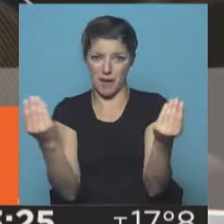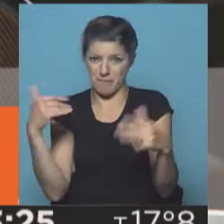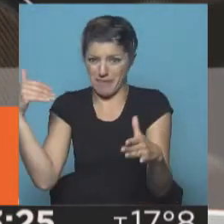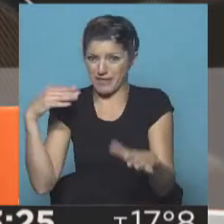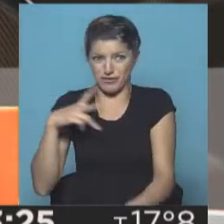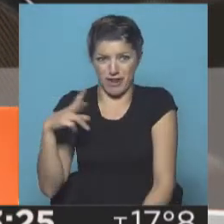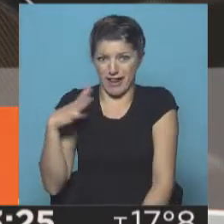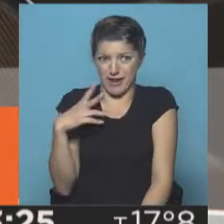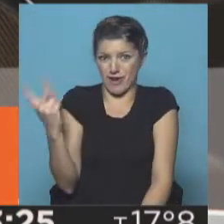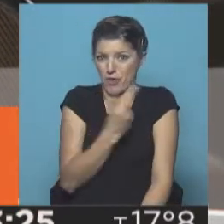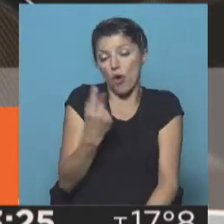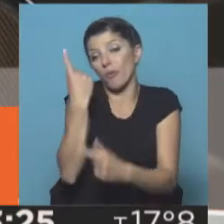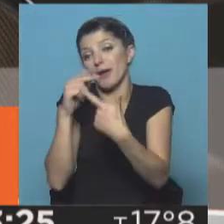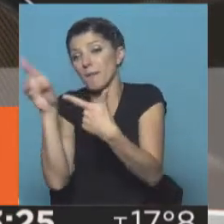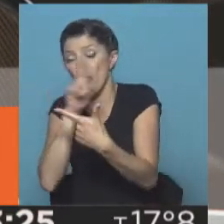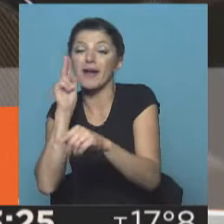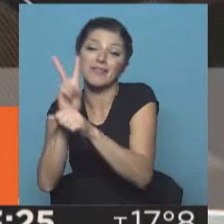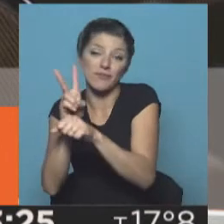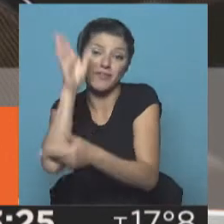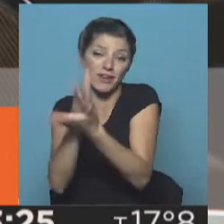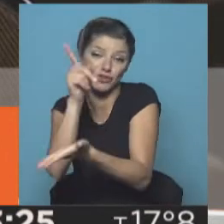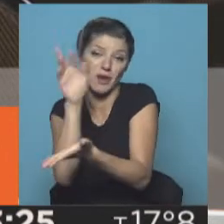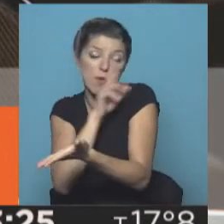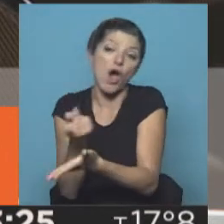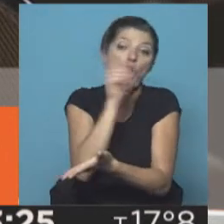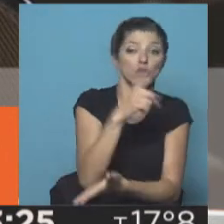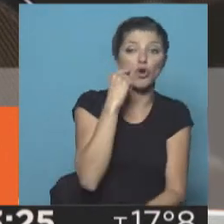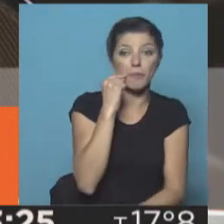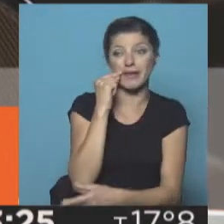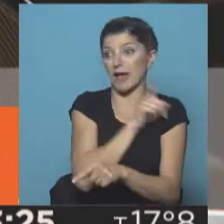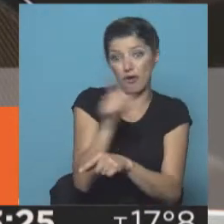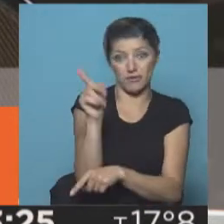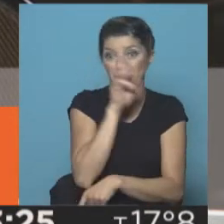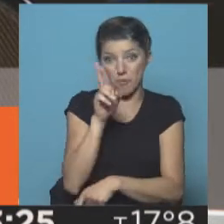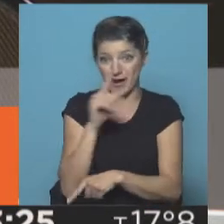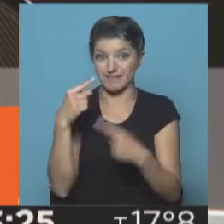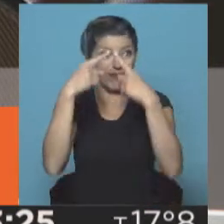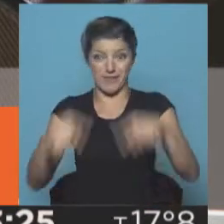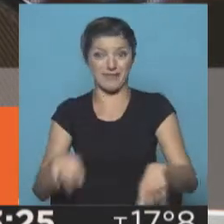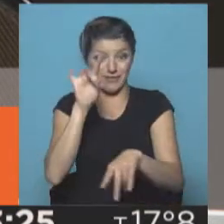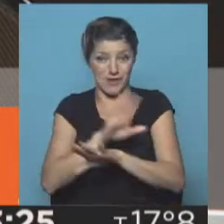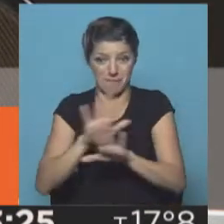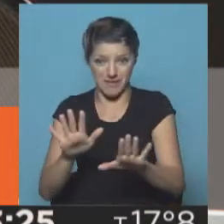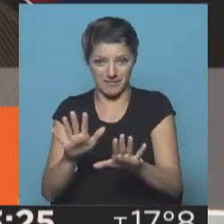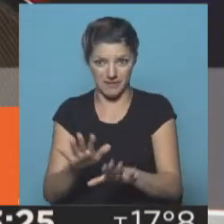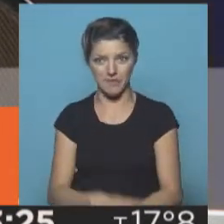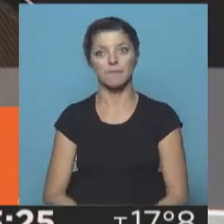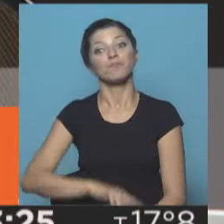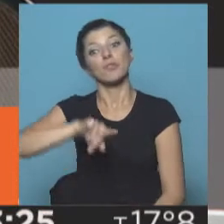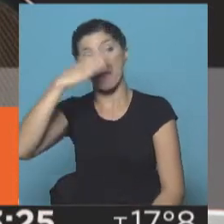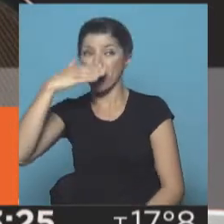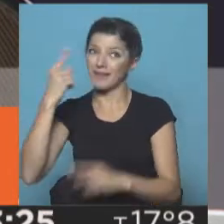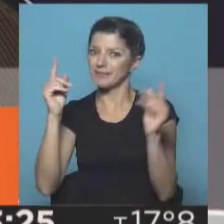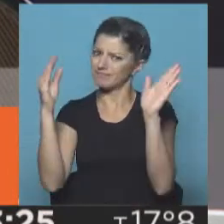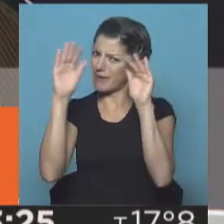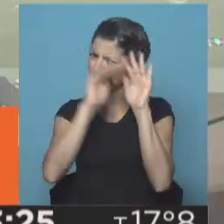diferencia de que una es mujer y defiende los derechos de las mujeres y el otro es un hombre que ataca a las mujeres. Francamente no había otras muchísimas grandes diferencias.